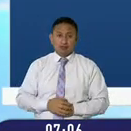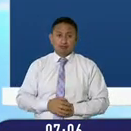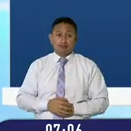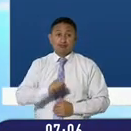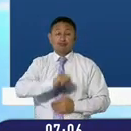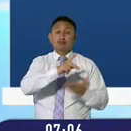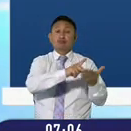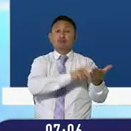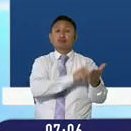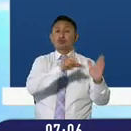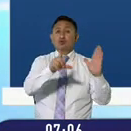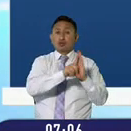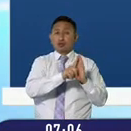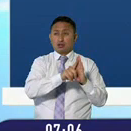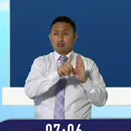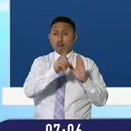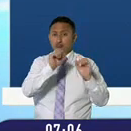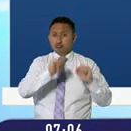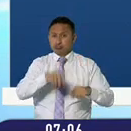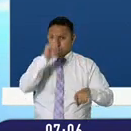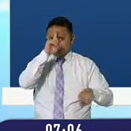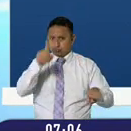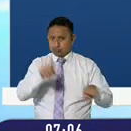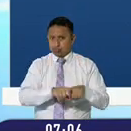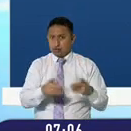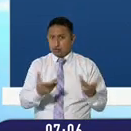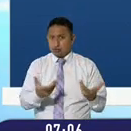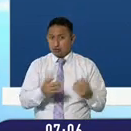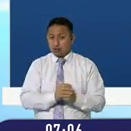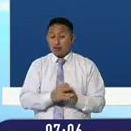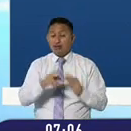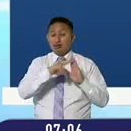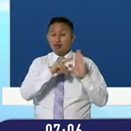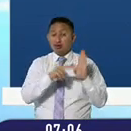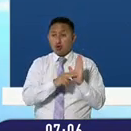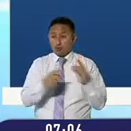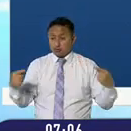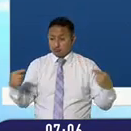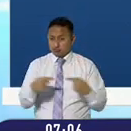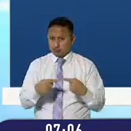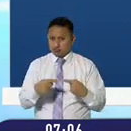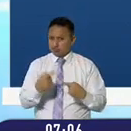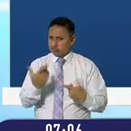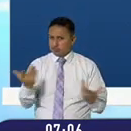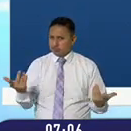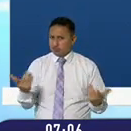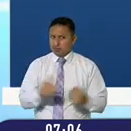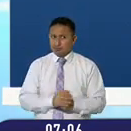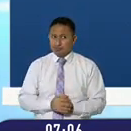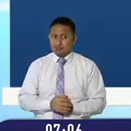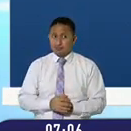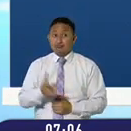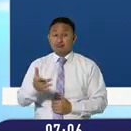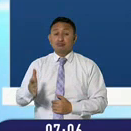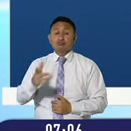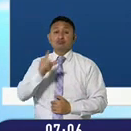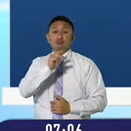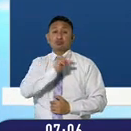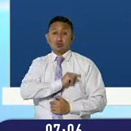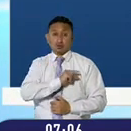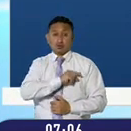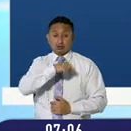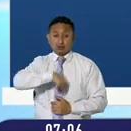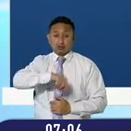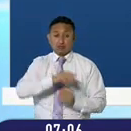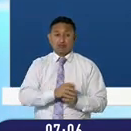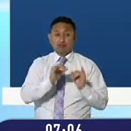tiene que ser coherente, no pueden existir normas contradictorias. Y la objeción de conciencia, tanto individual como